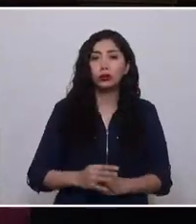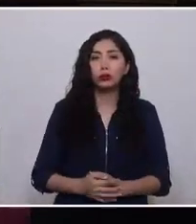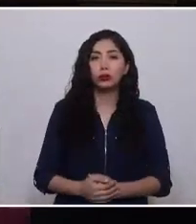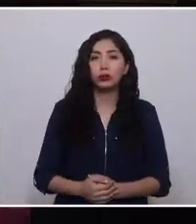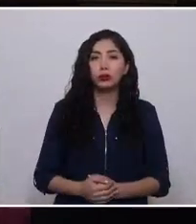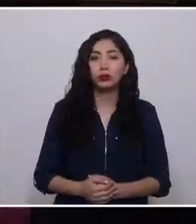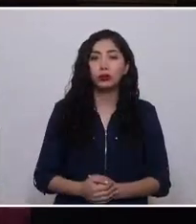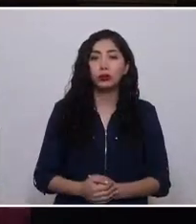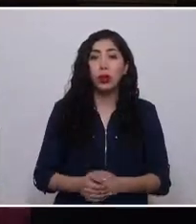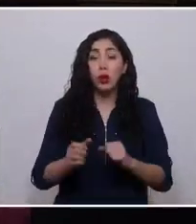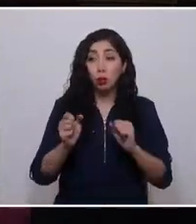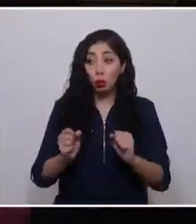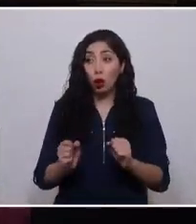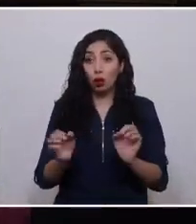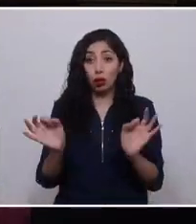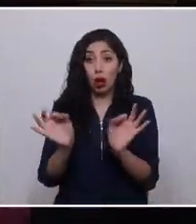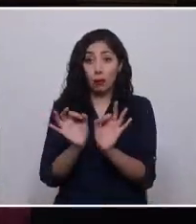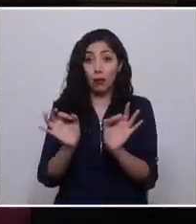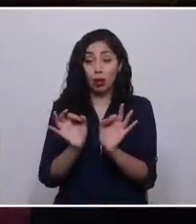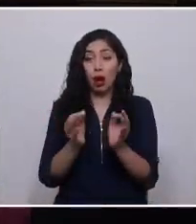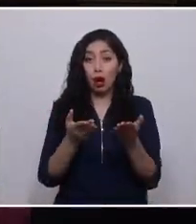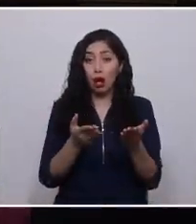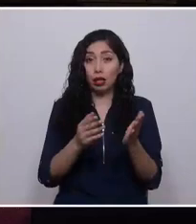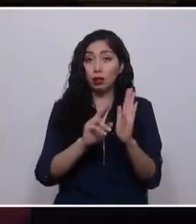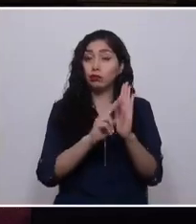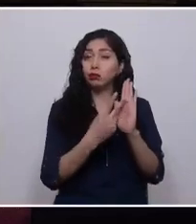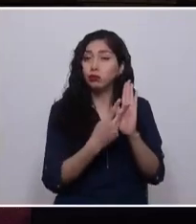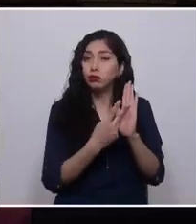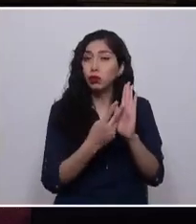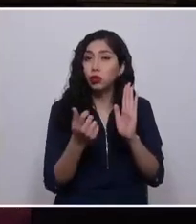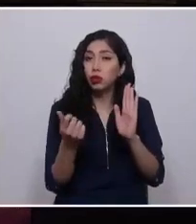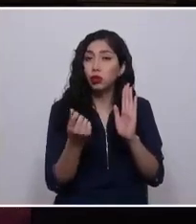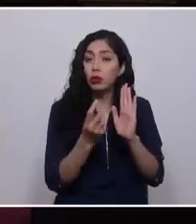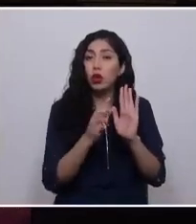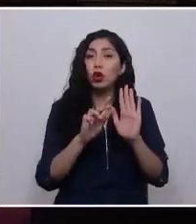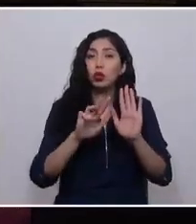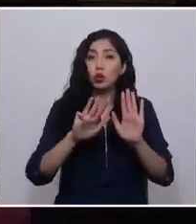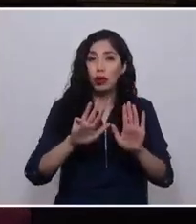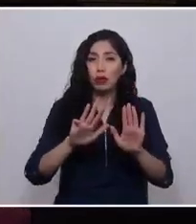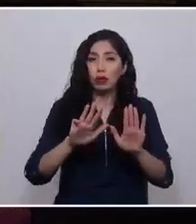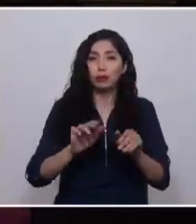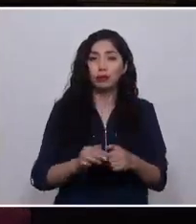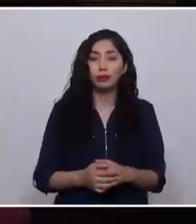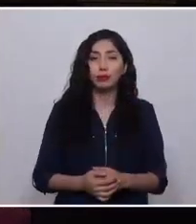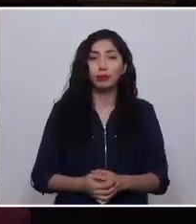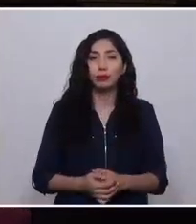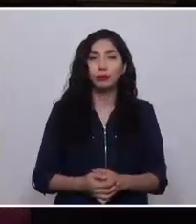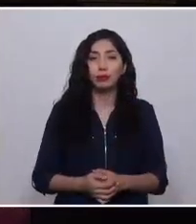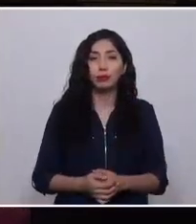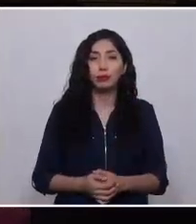Se ofrece la palabra respecto de esta indicación número 9.